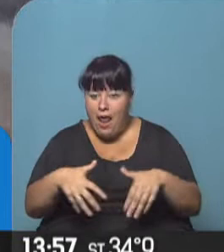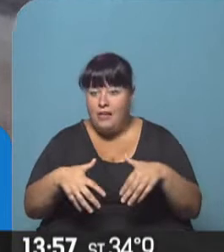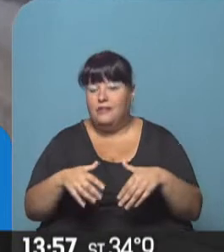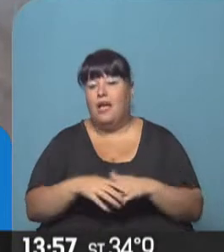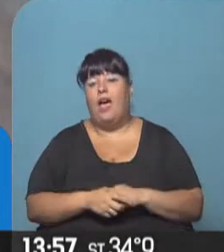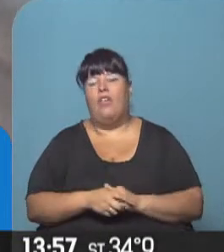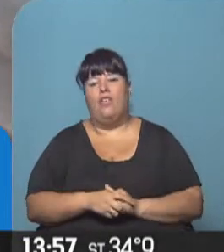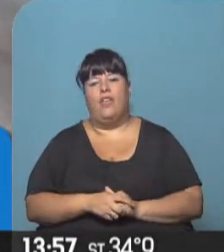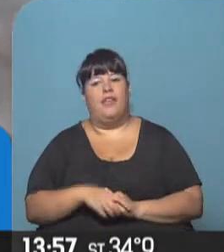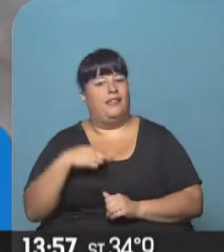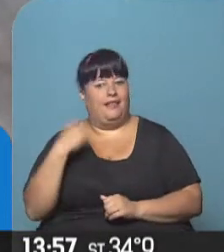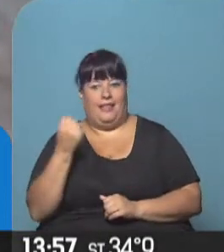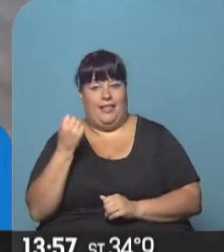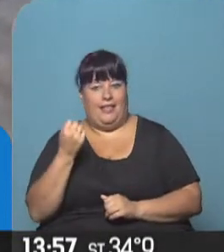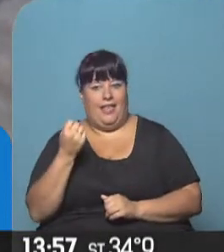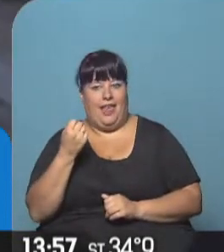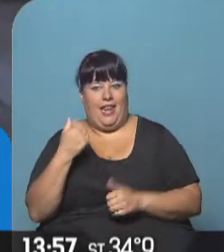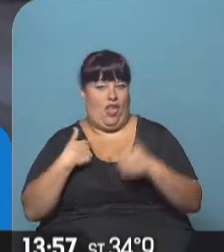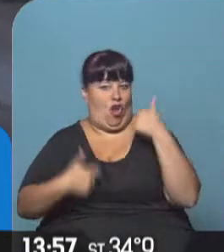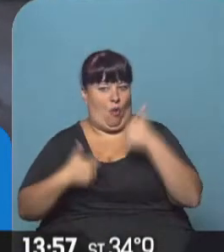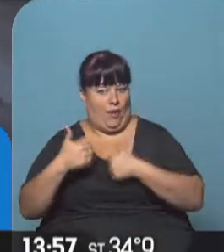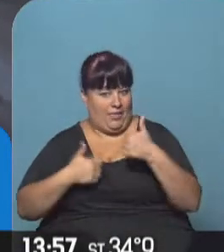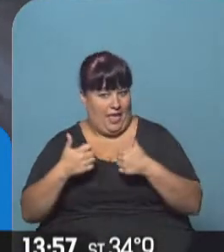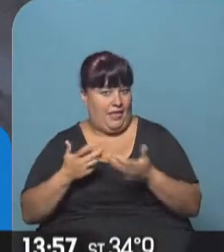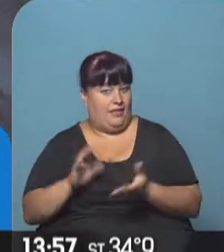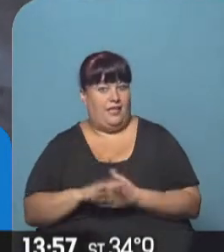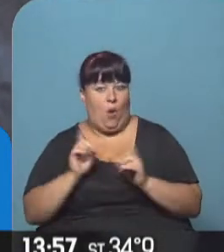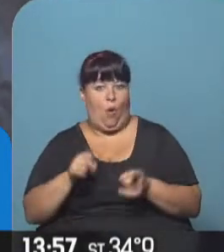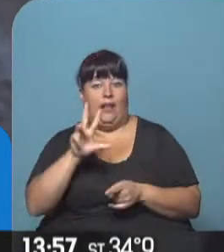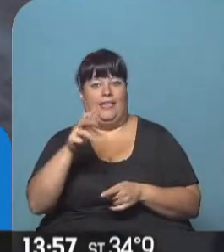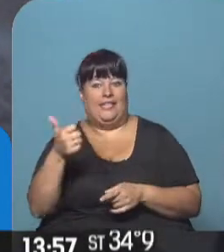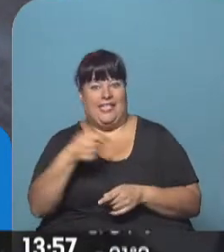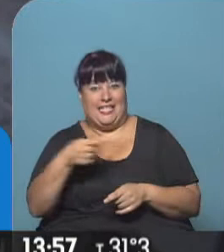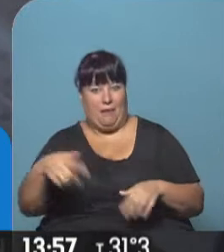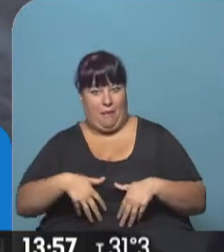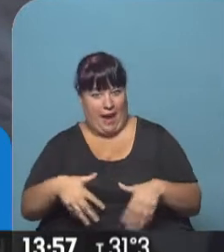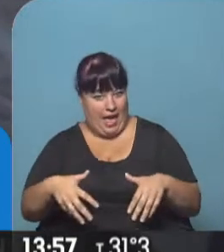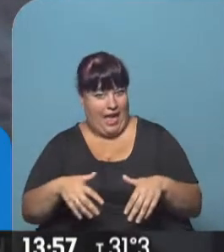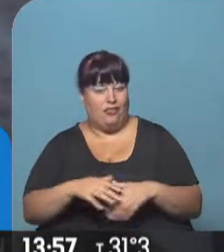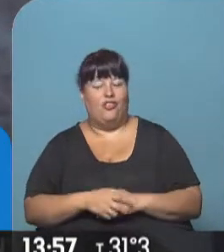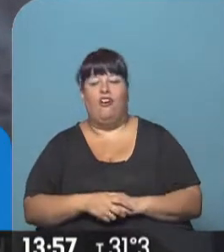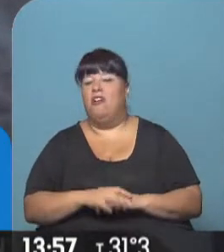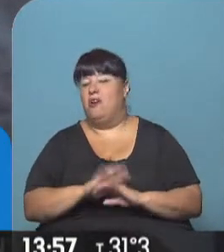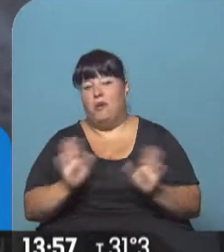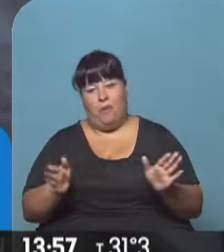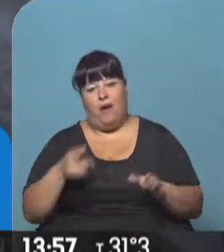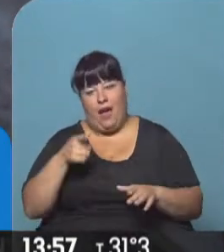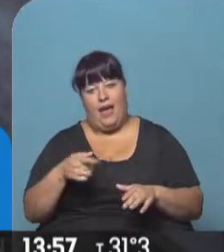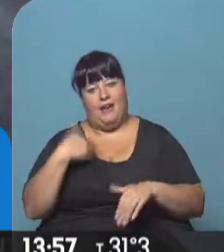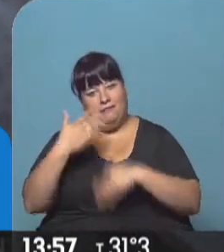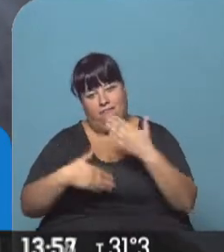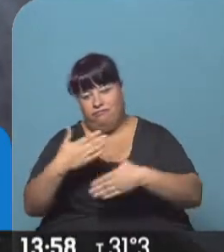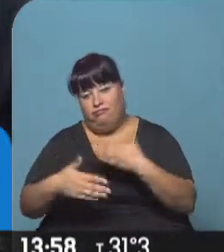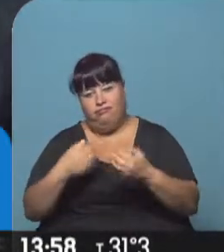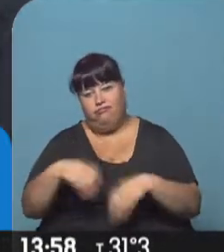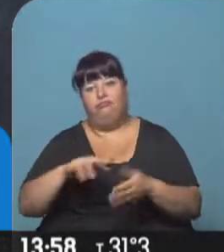y quería competir con 36 semanas de gestación y bueno, ahí empezó todo